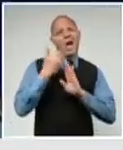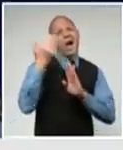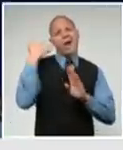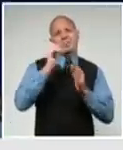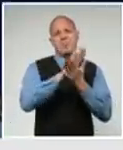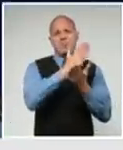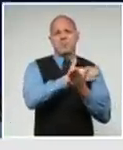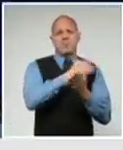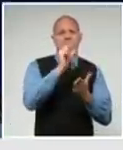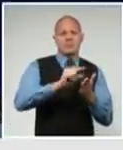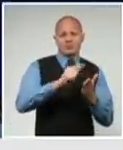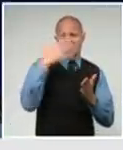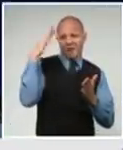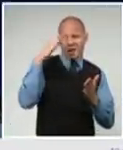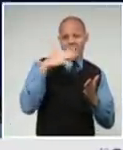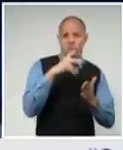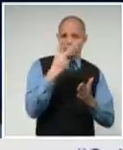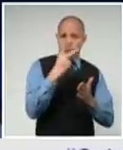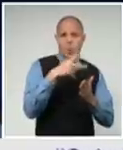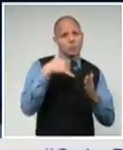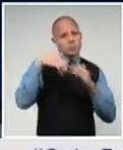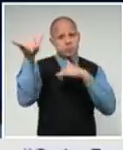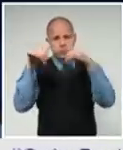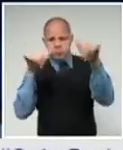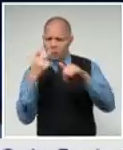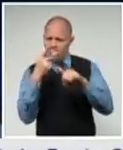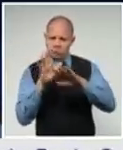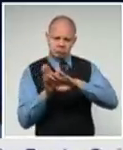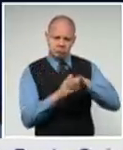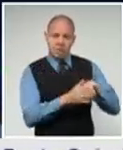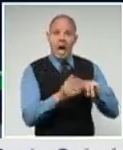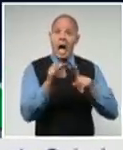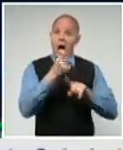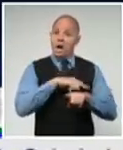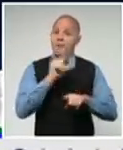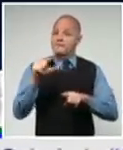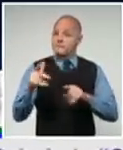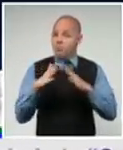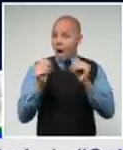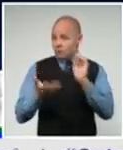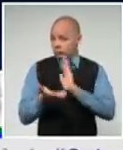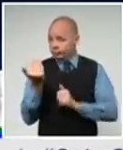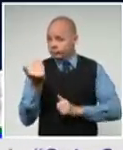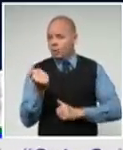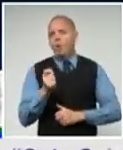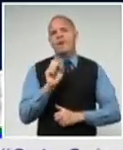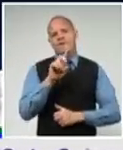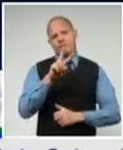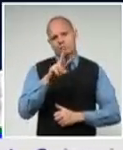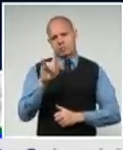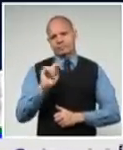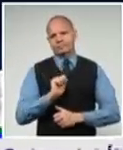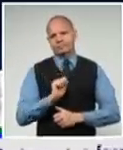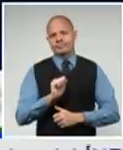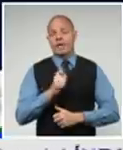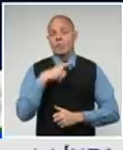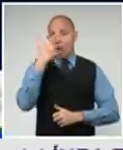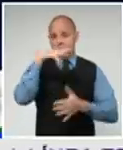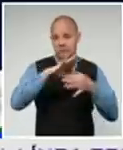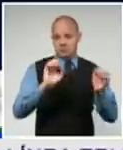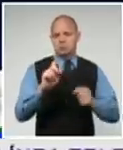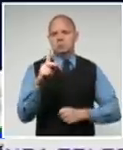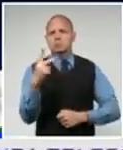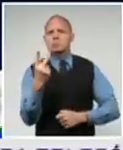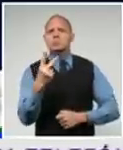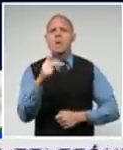pandemia, 29 altas en el día de ayer, de Artemisa 2, de La Habana